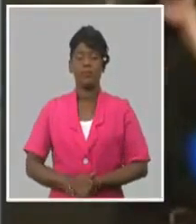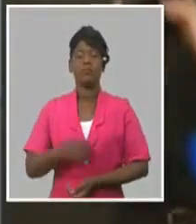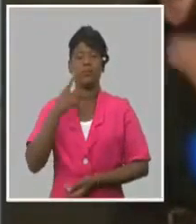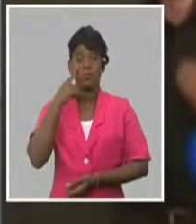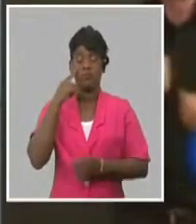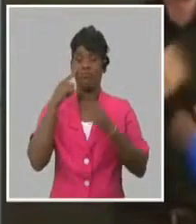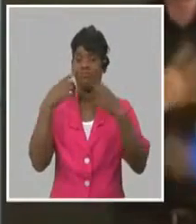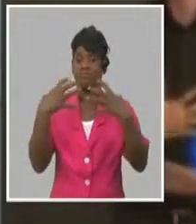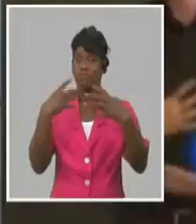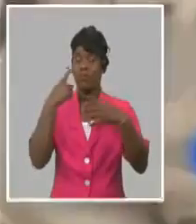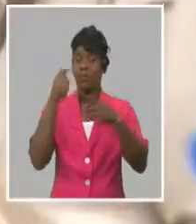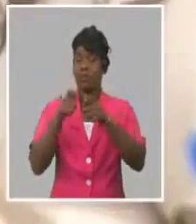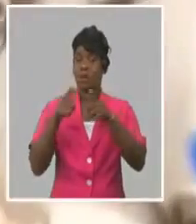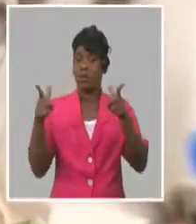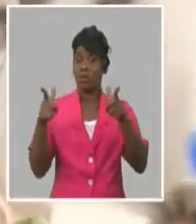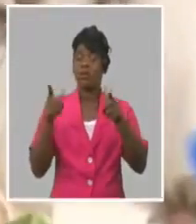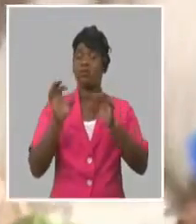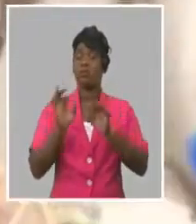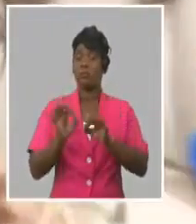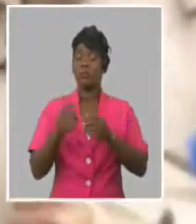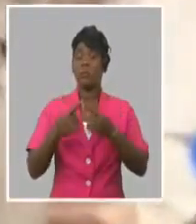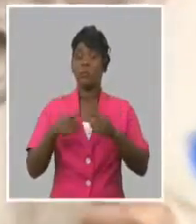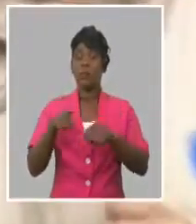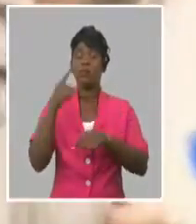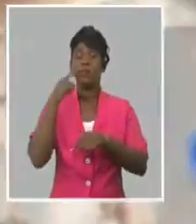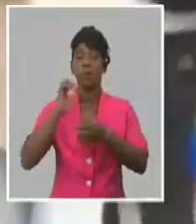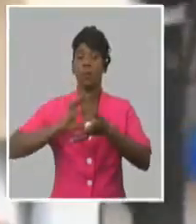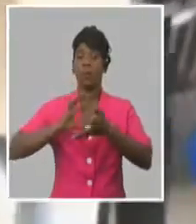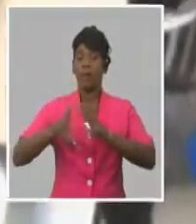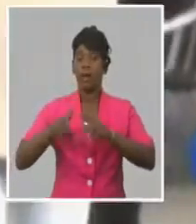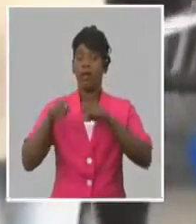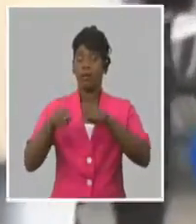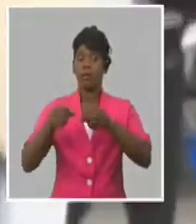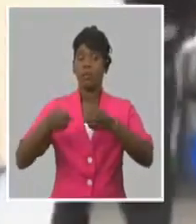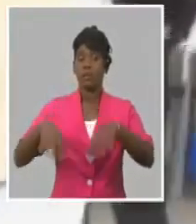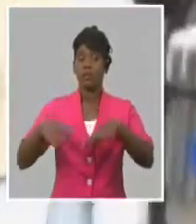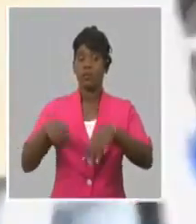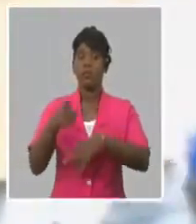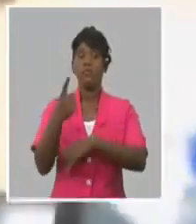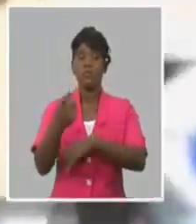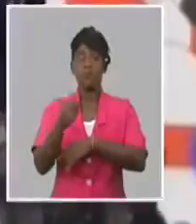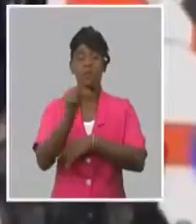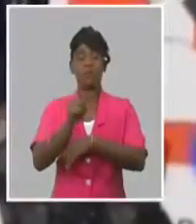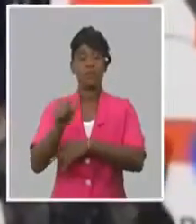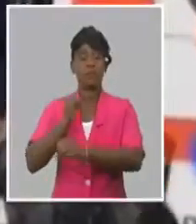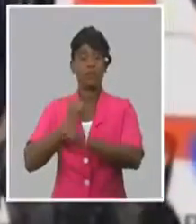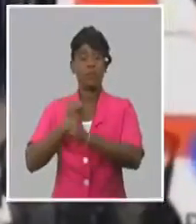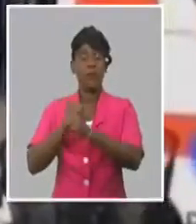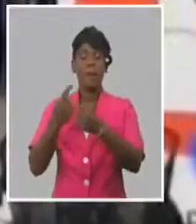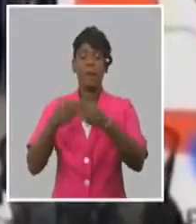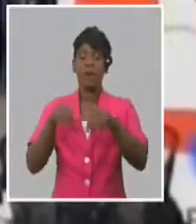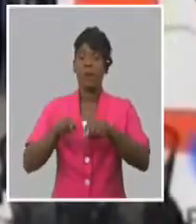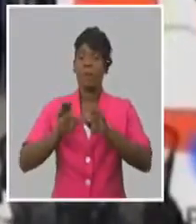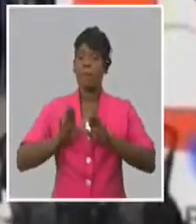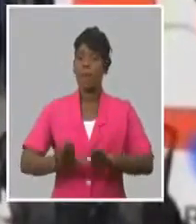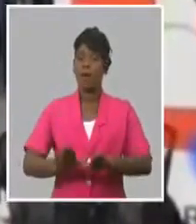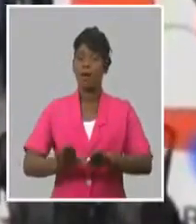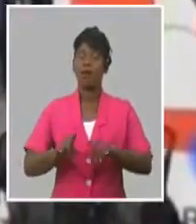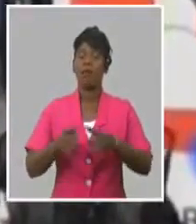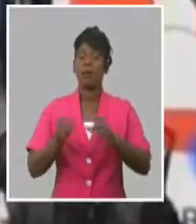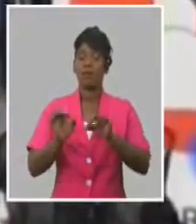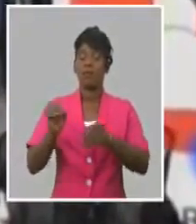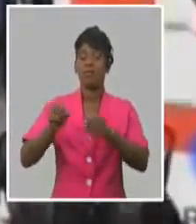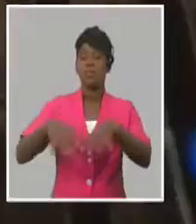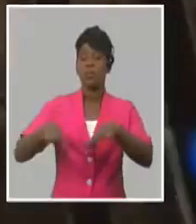Bastante alarmantes, define el gobierno belga sus datos. Falta personal y ya se debate un nuevo confinamiento y hasta toque de queda en el sur